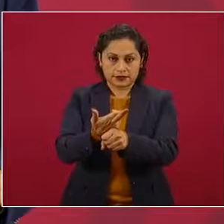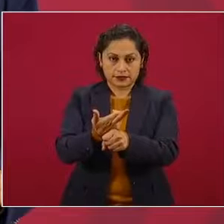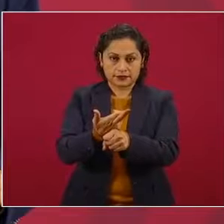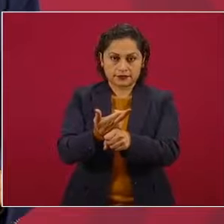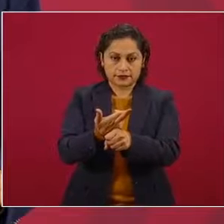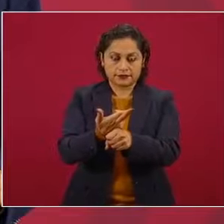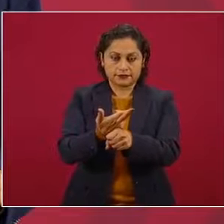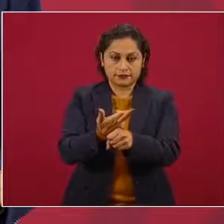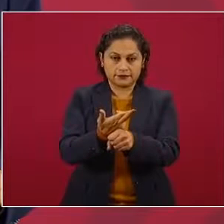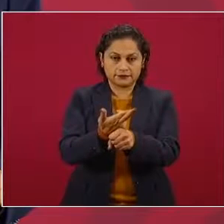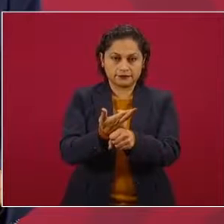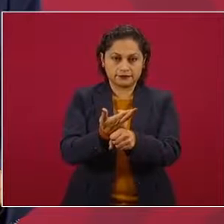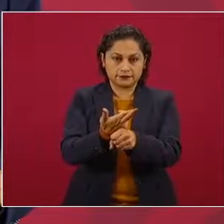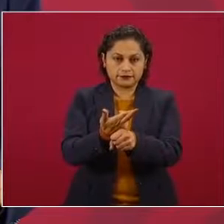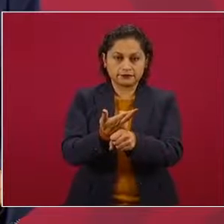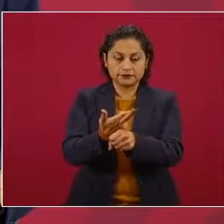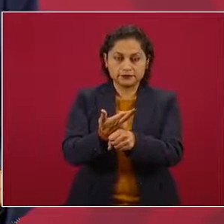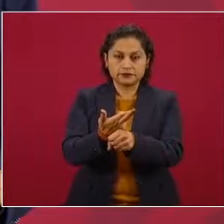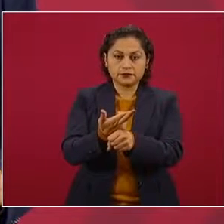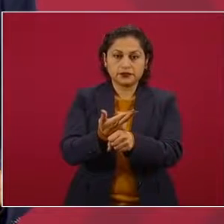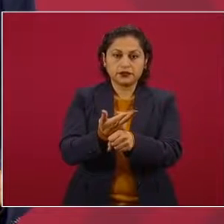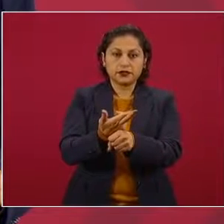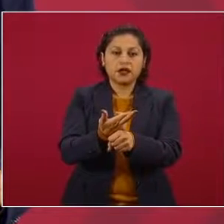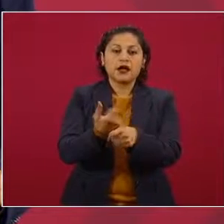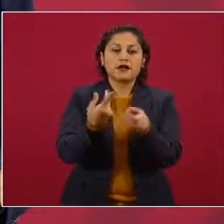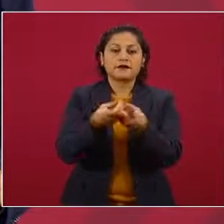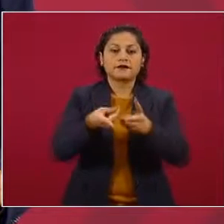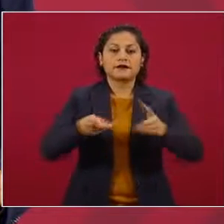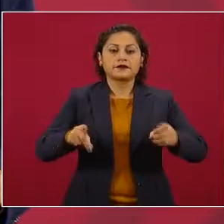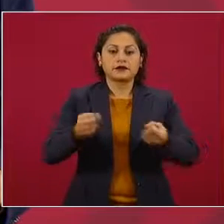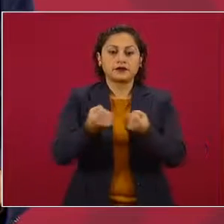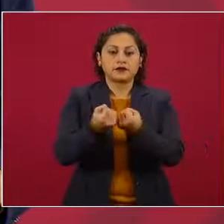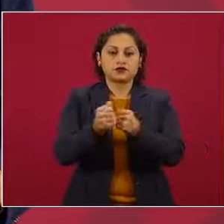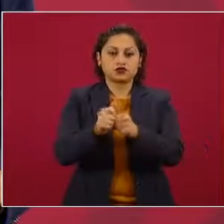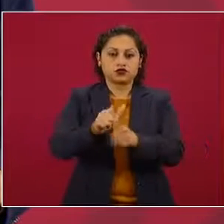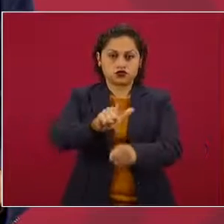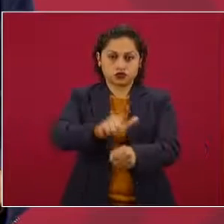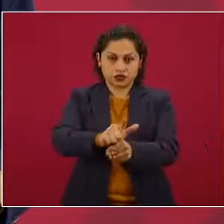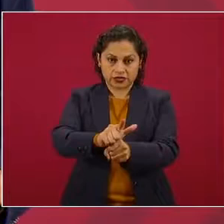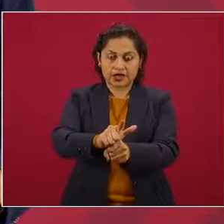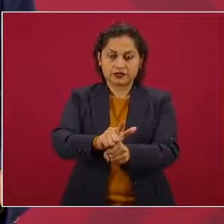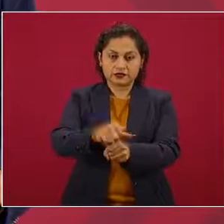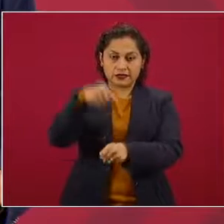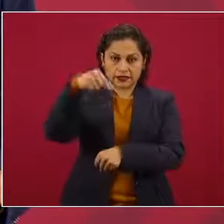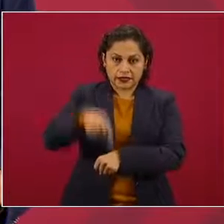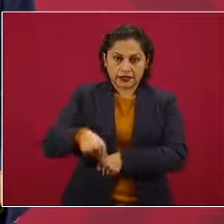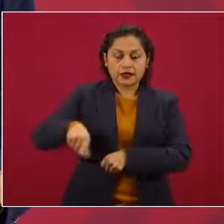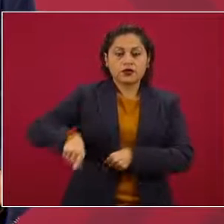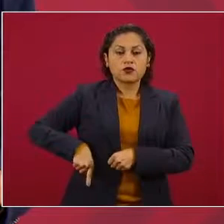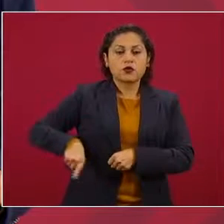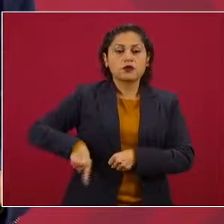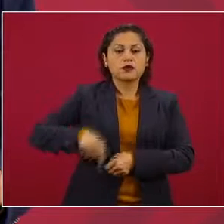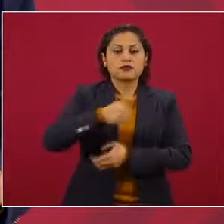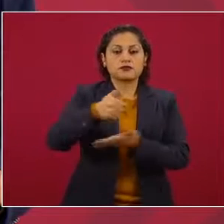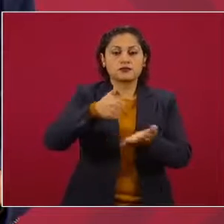de Desarrollo Social en el gobierno de la ciudad.